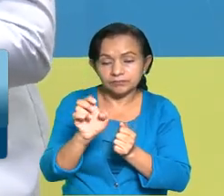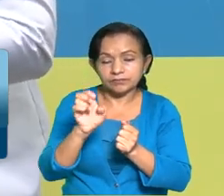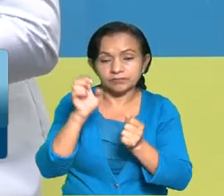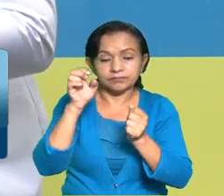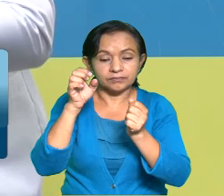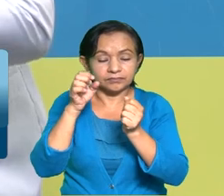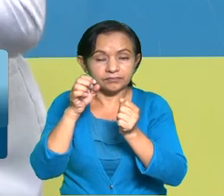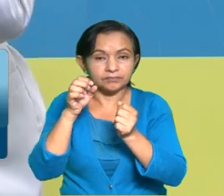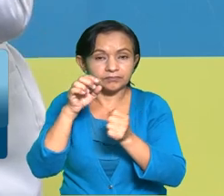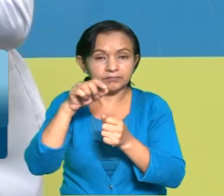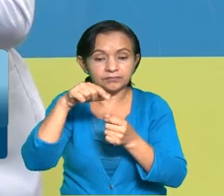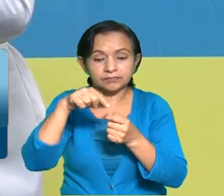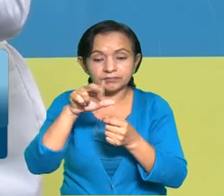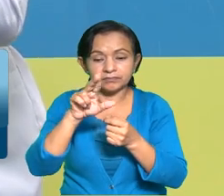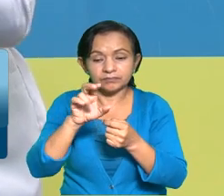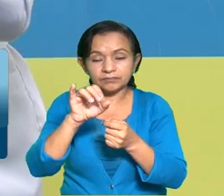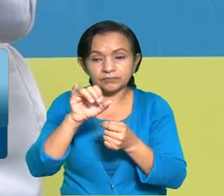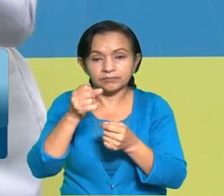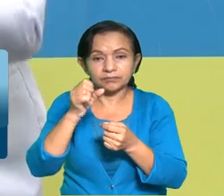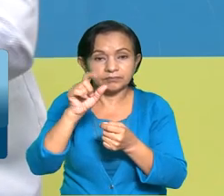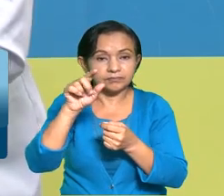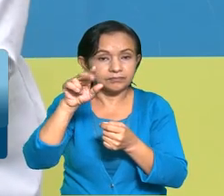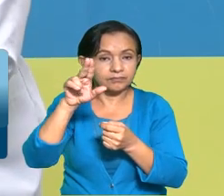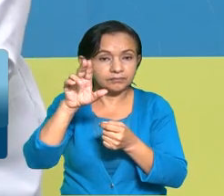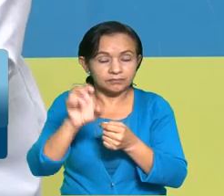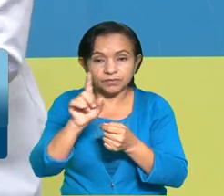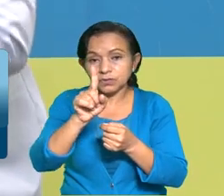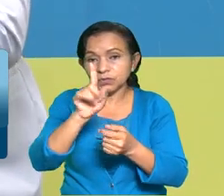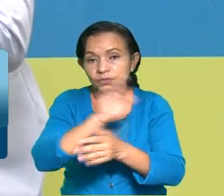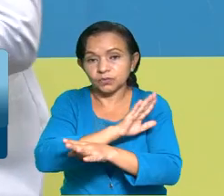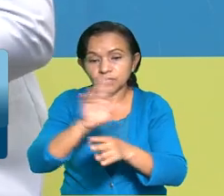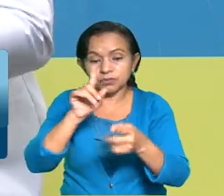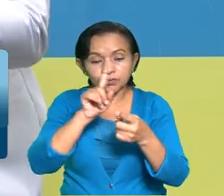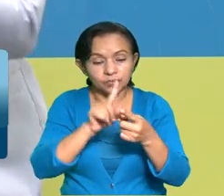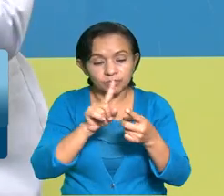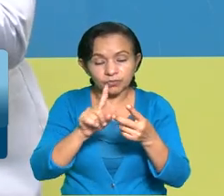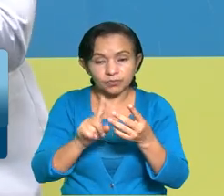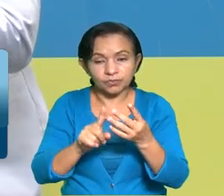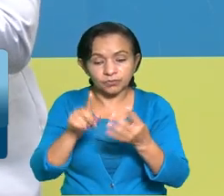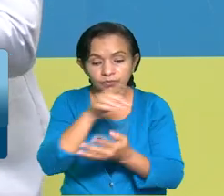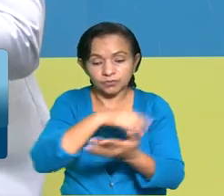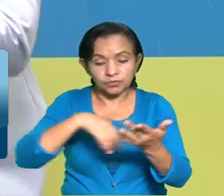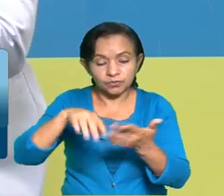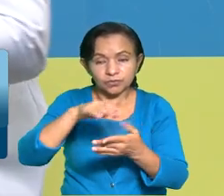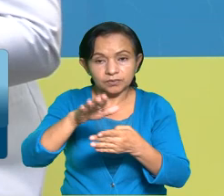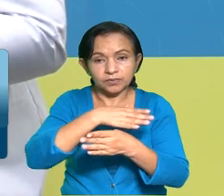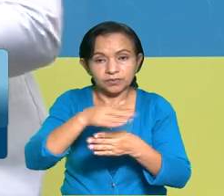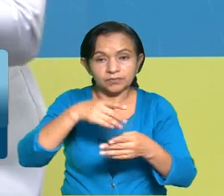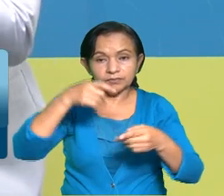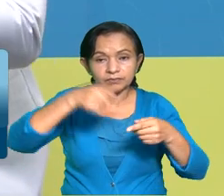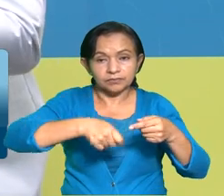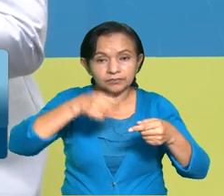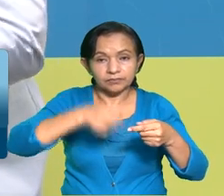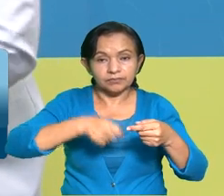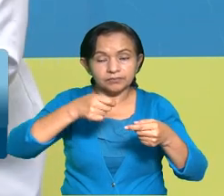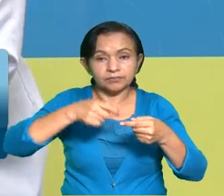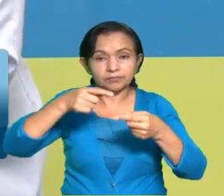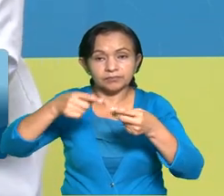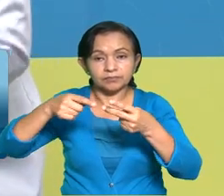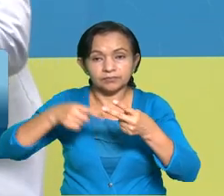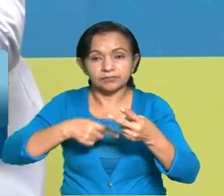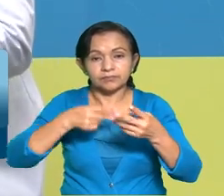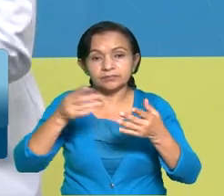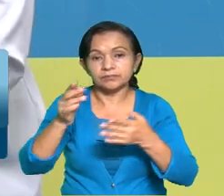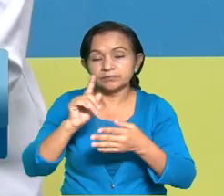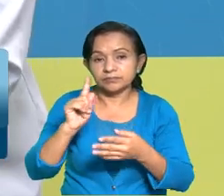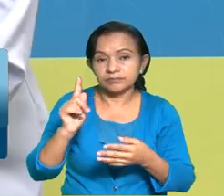está permitido. Pero que sea únicamente un solo alimento, no revolver, no hacer, por ejemplo, una combinación